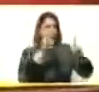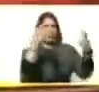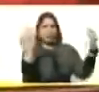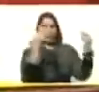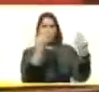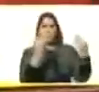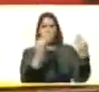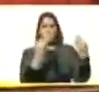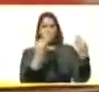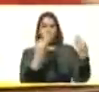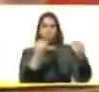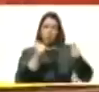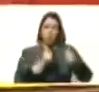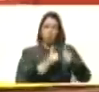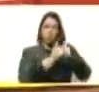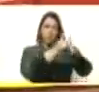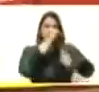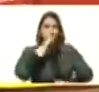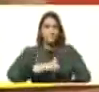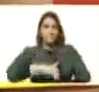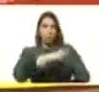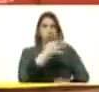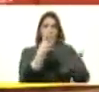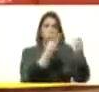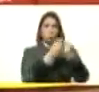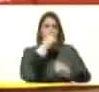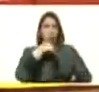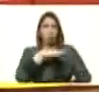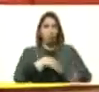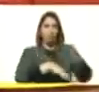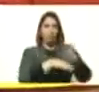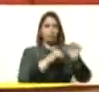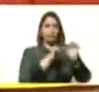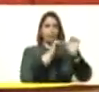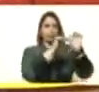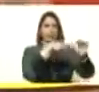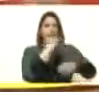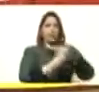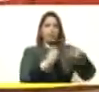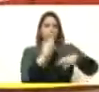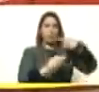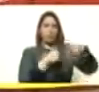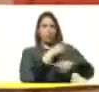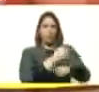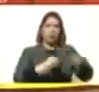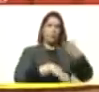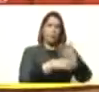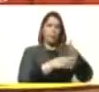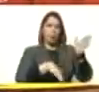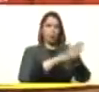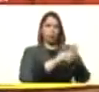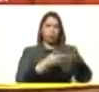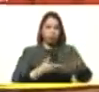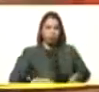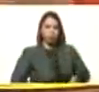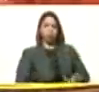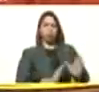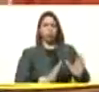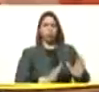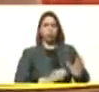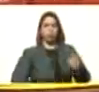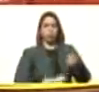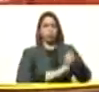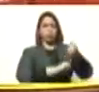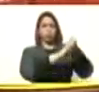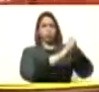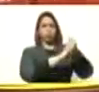que estarán al lado del pueblo y con el pueblo vamos a seguir haciendo revolución, vamos a renacer, vamos a reimpulsar y